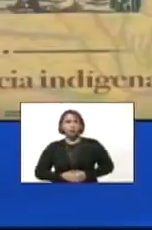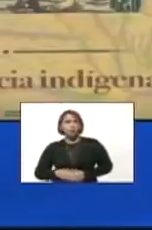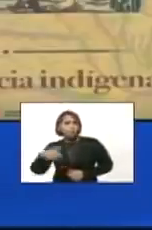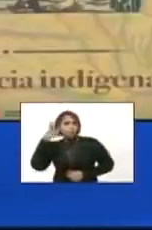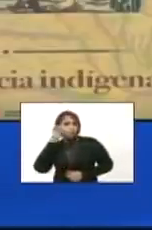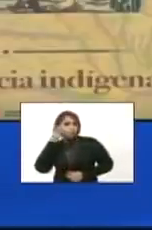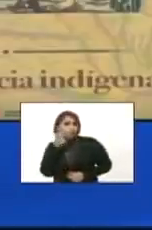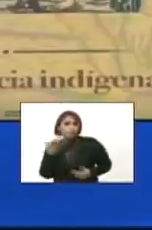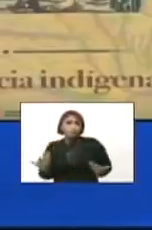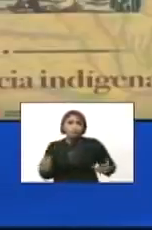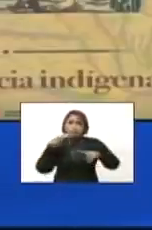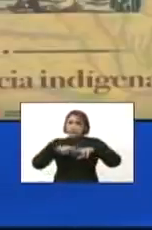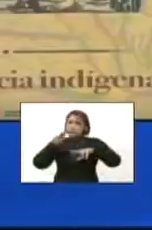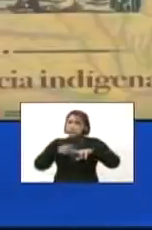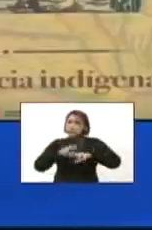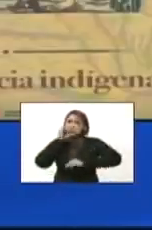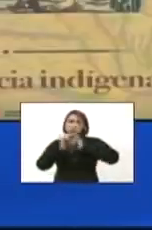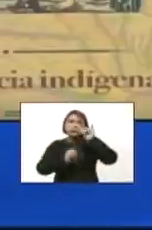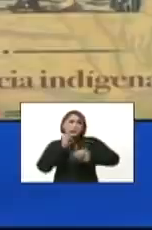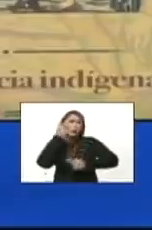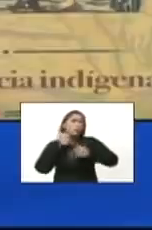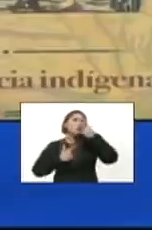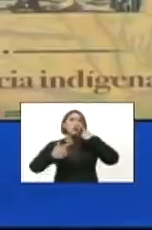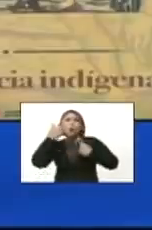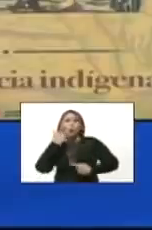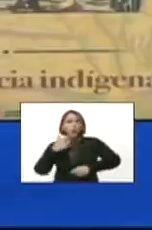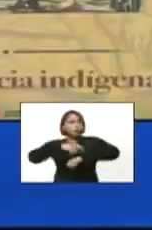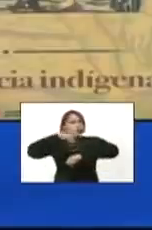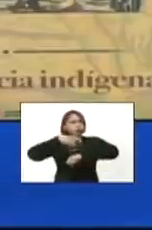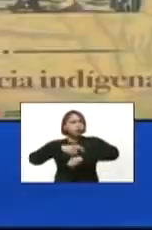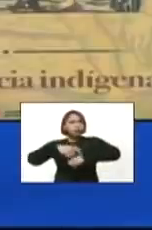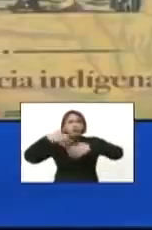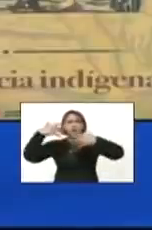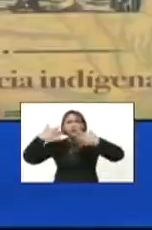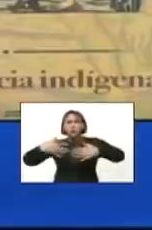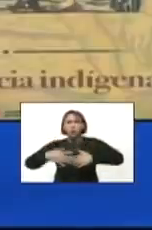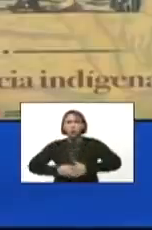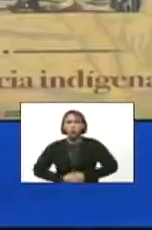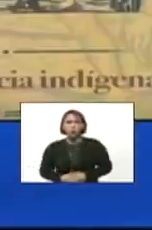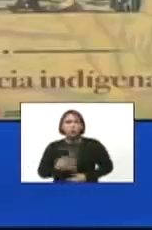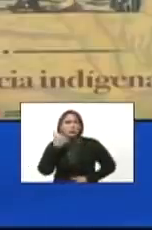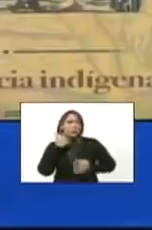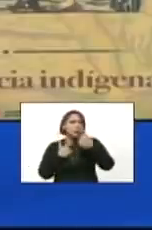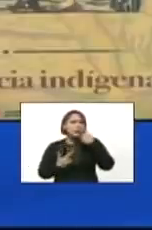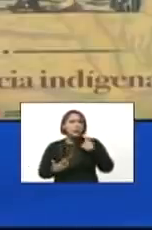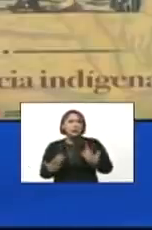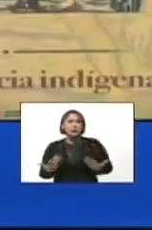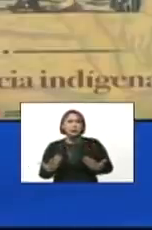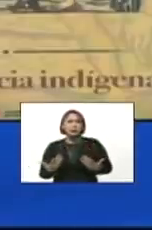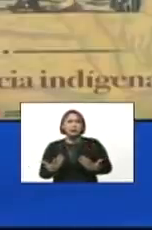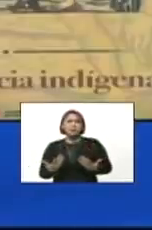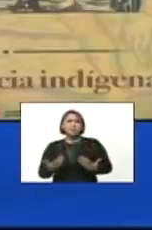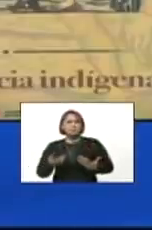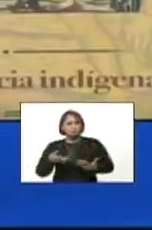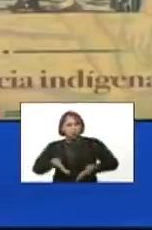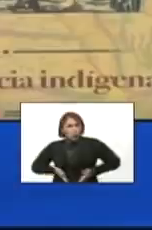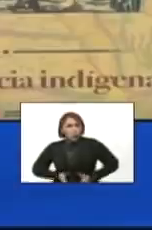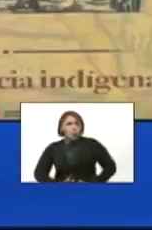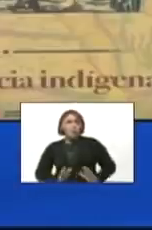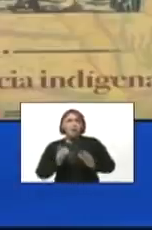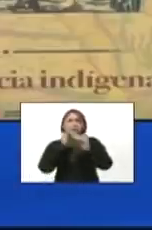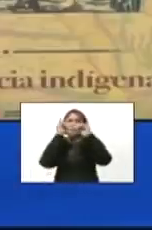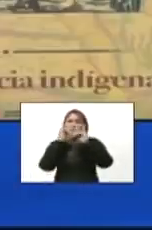Oye, un niño llora, llora a esta hora tremenda, llora con su llegada feliz,